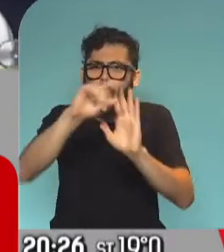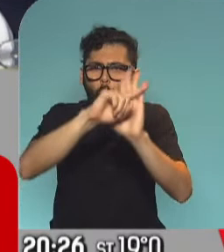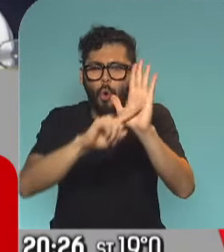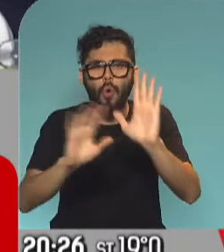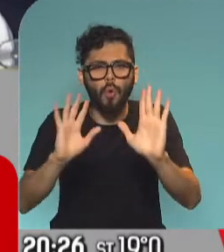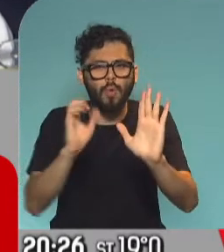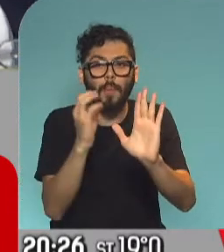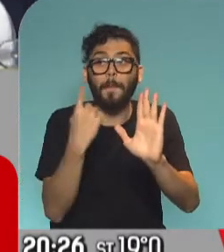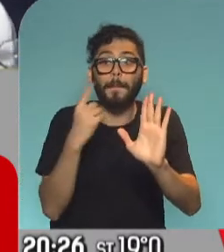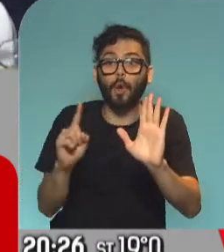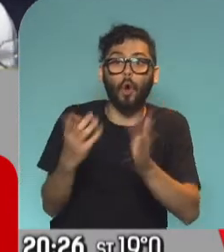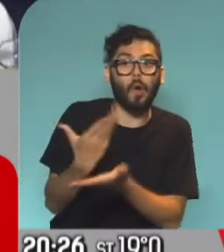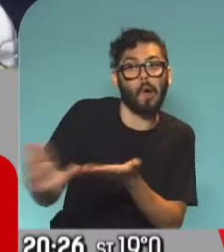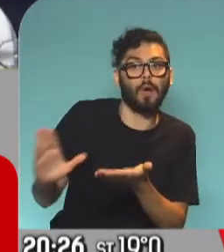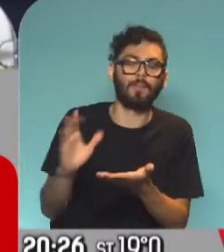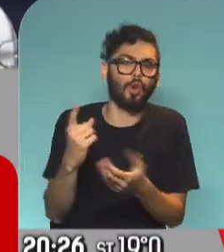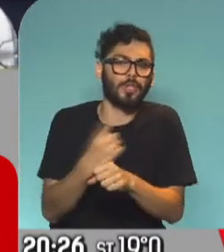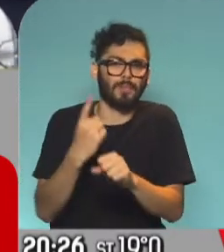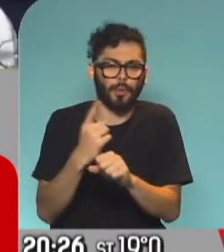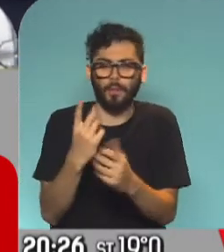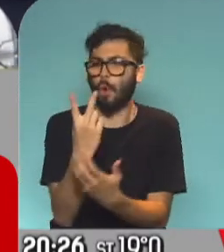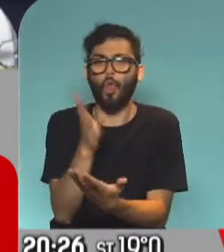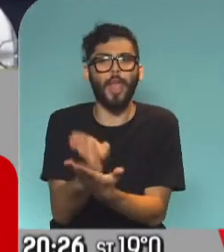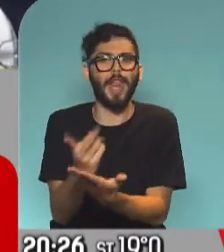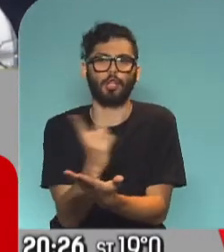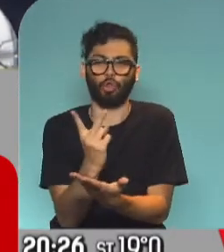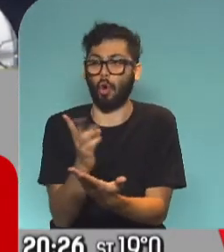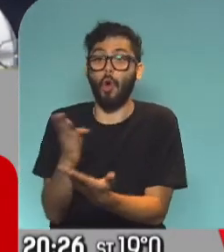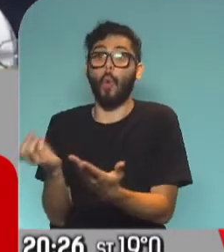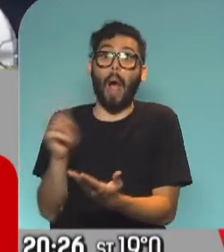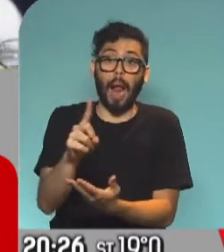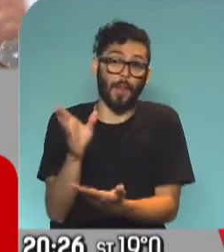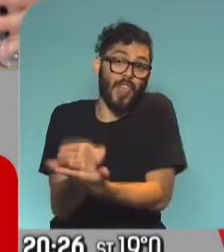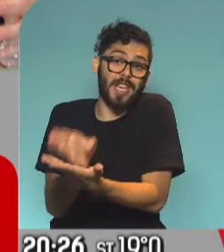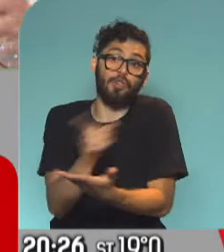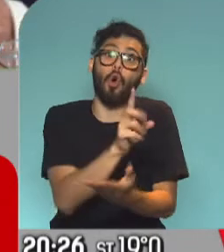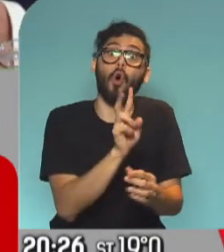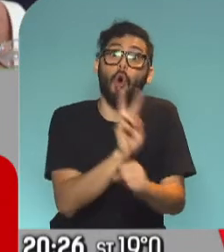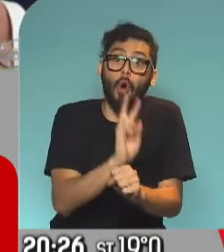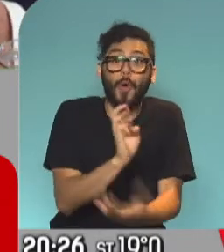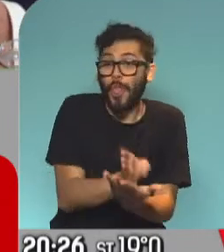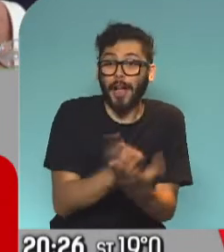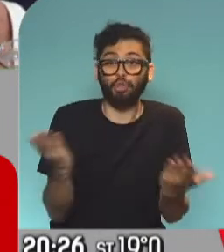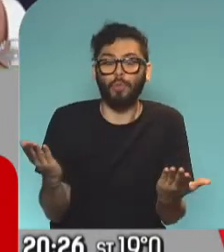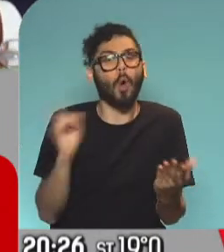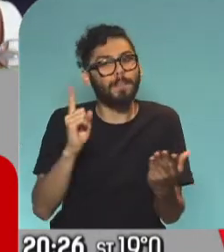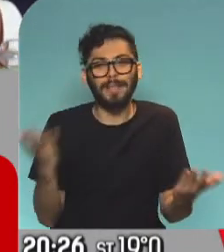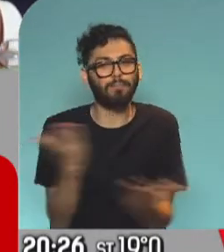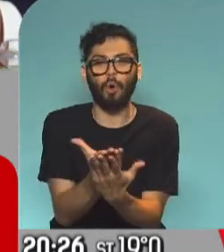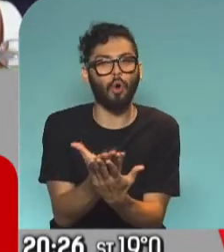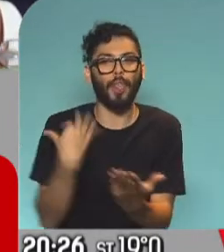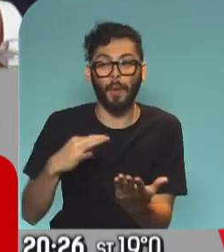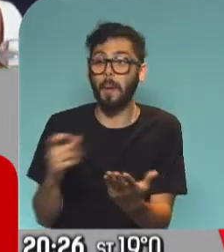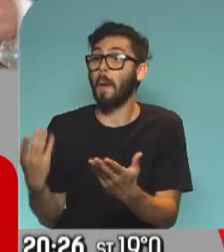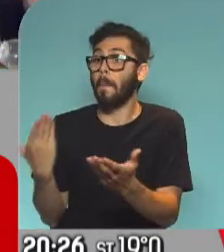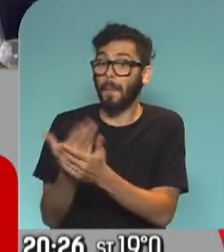pueden ser restrictivas, no pueden confrontar con el derecho al regreso, independientemente de eso, todos los que pidieron volver deben